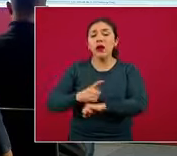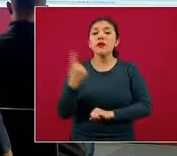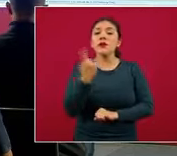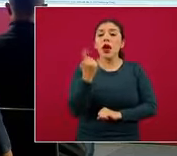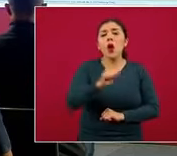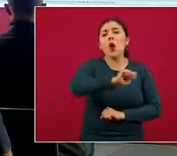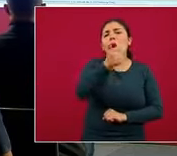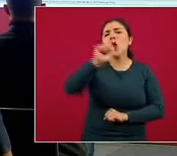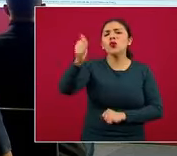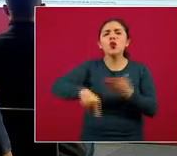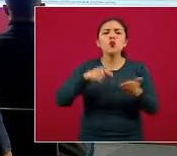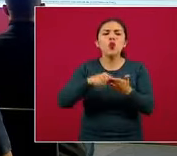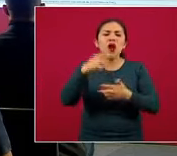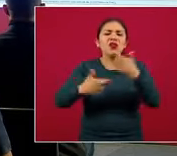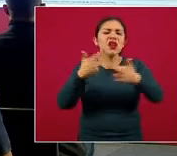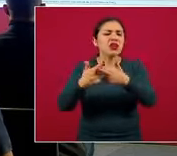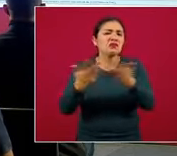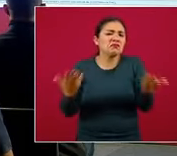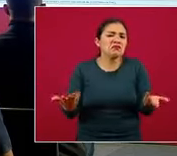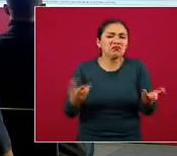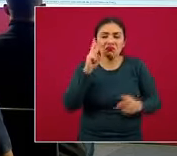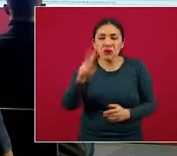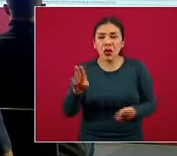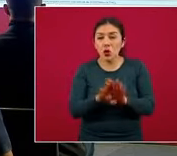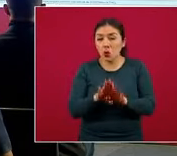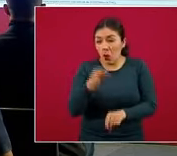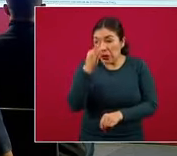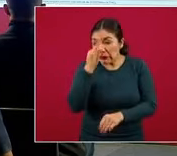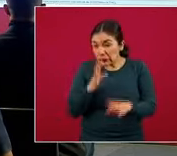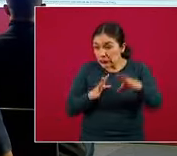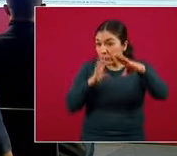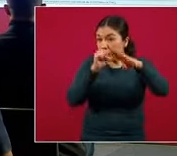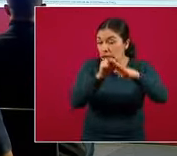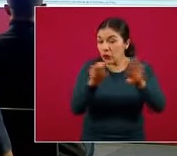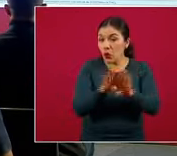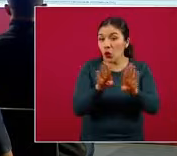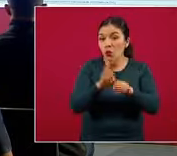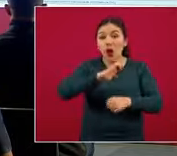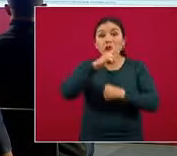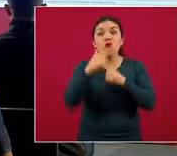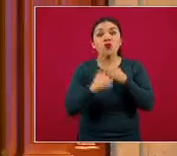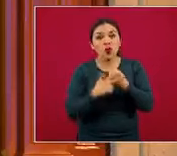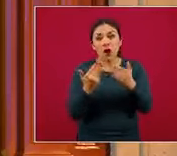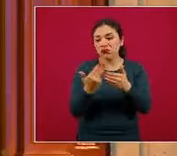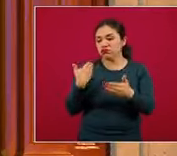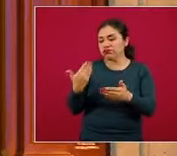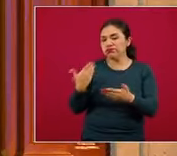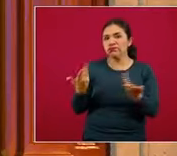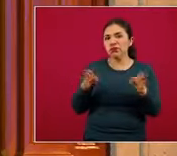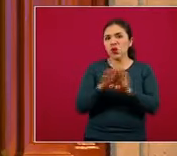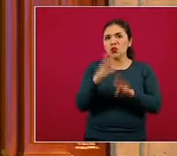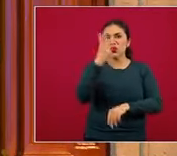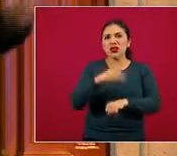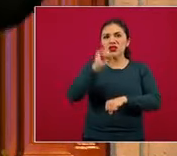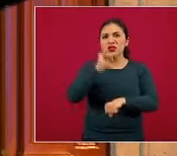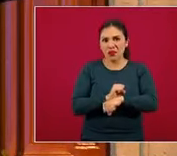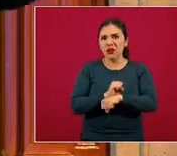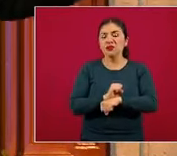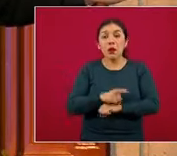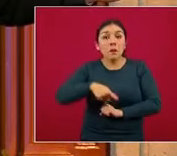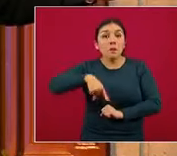otras regiones. Está prácticamente por alcanzar el nivel que tenía Europa hace aproximadamente 3 semanas.